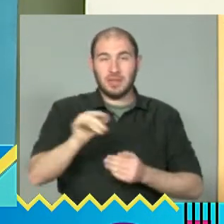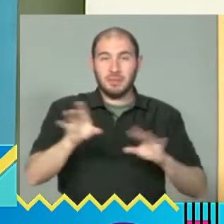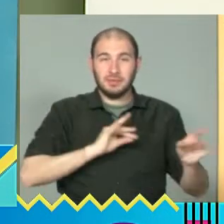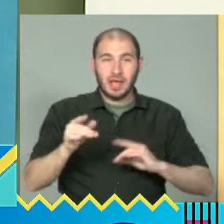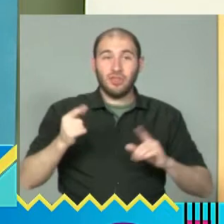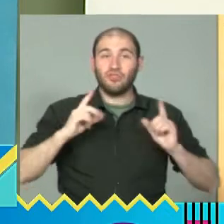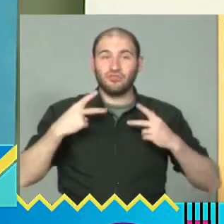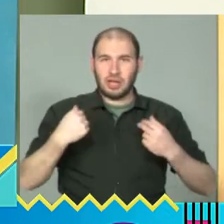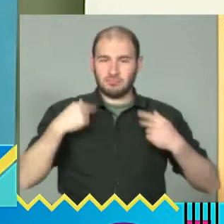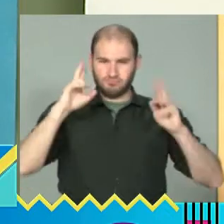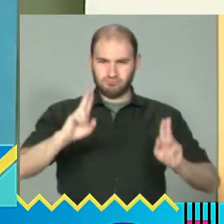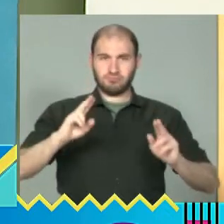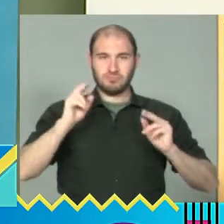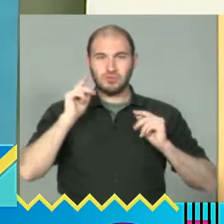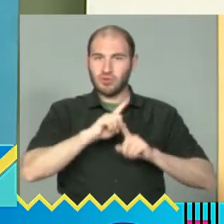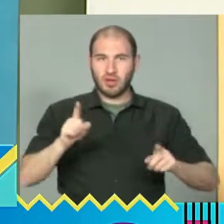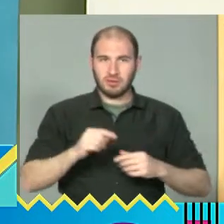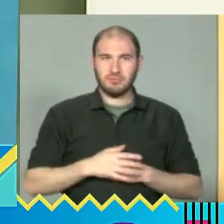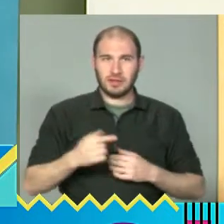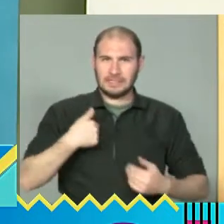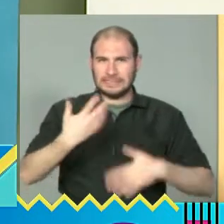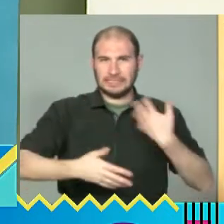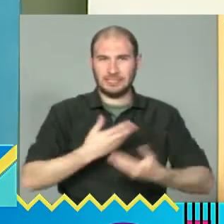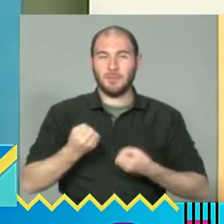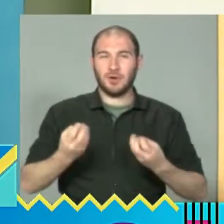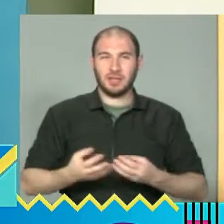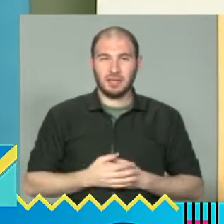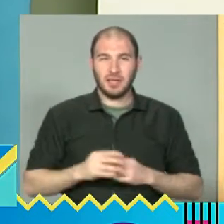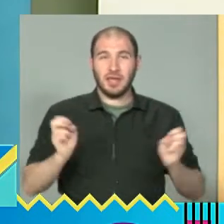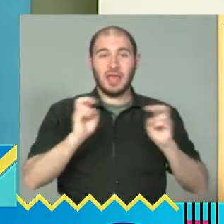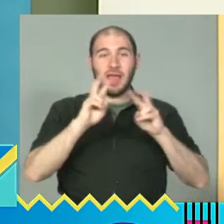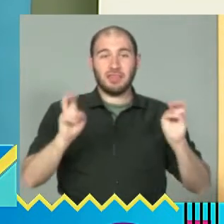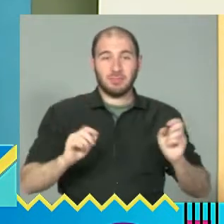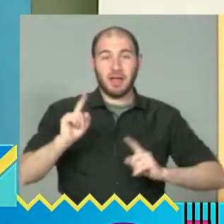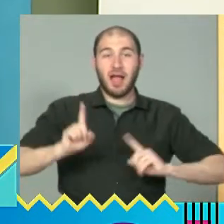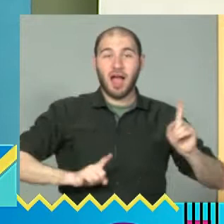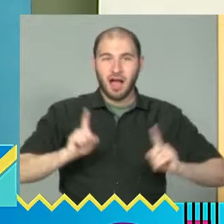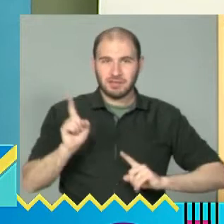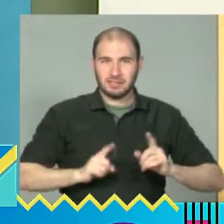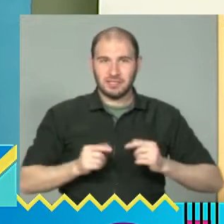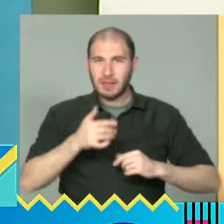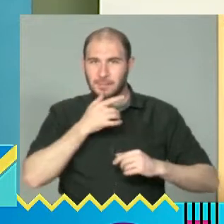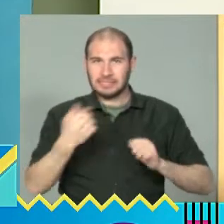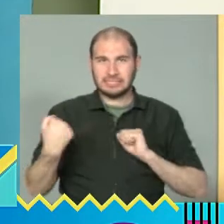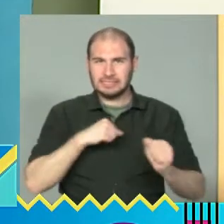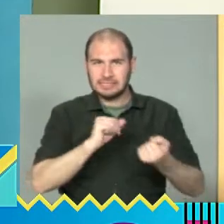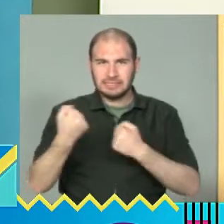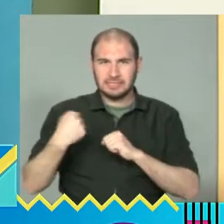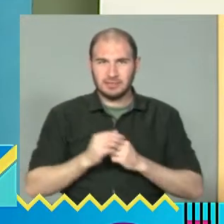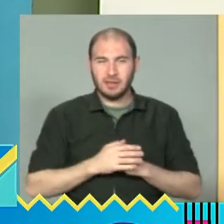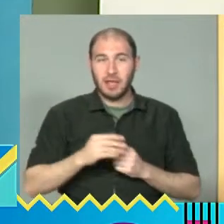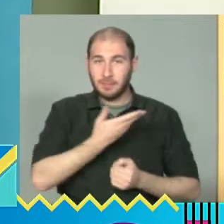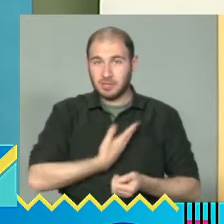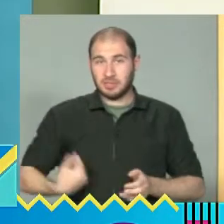tampoco lo sean. Que nos empecemos a sacar un poco así, porque bueno, son temas que a veces generan un cierto nerviosismo, lo dijo